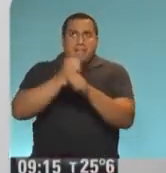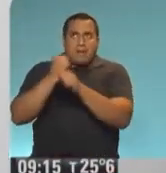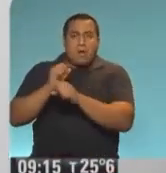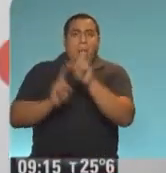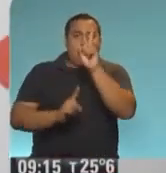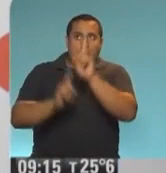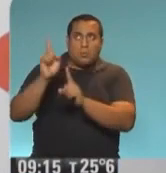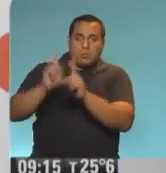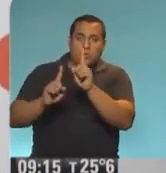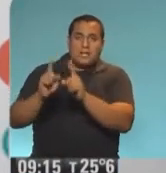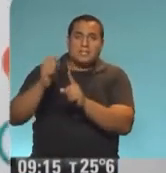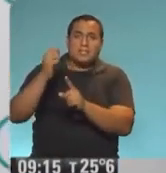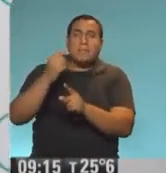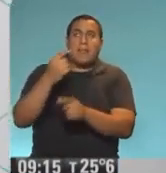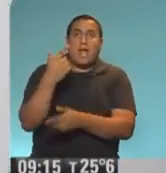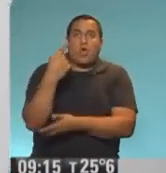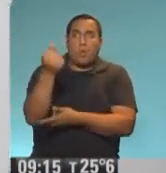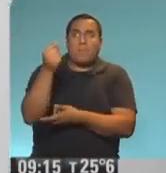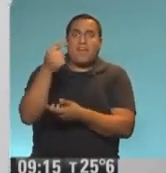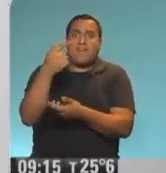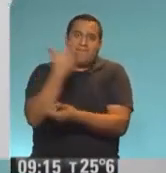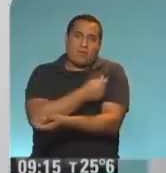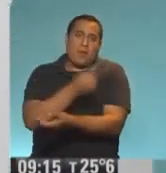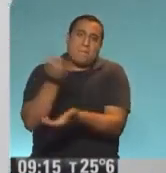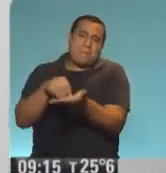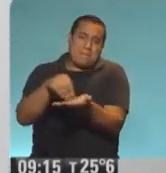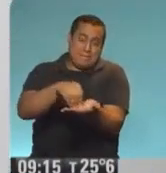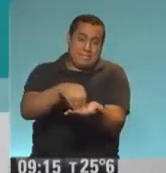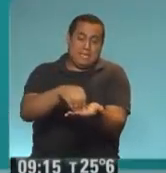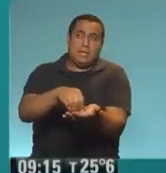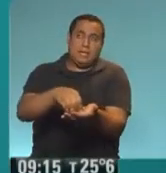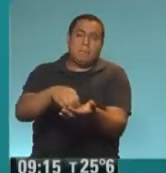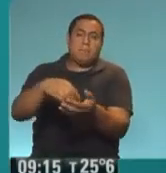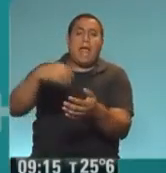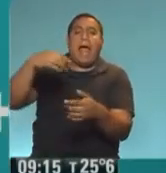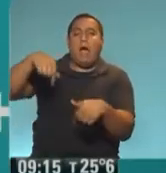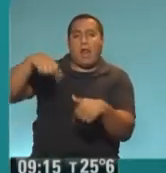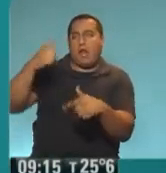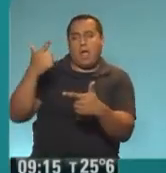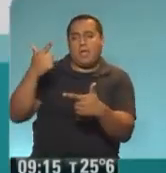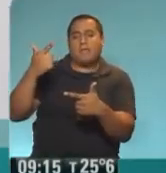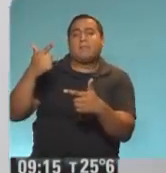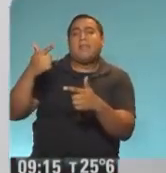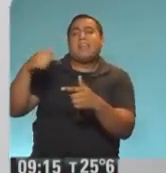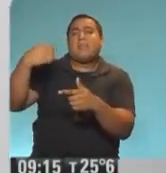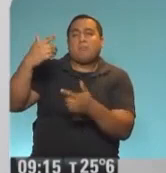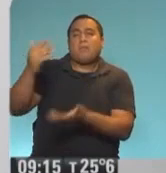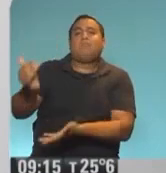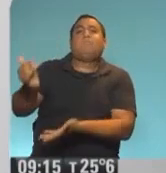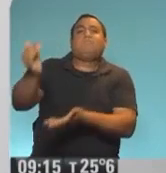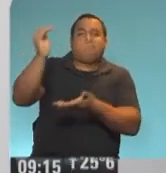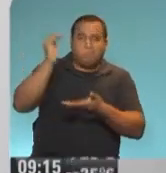que no tienen todavía la vacuna disponible, pero que va a ser en el segundo trimestre, según nos dicen,